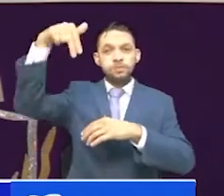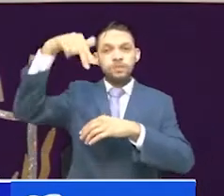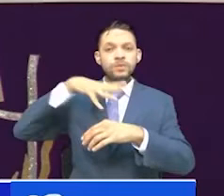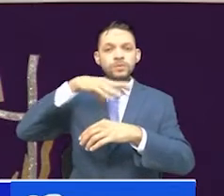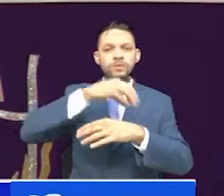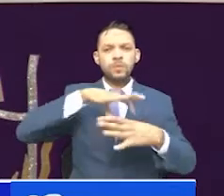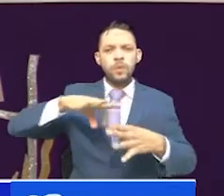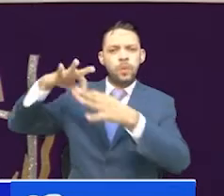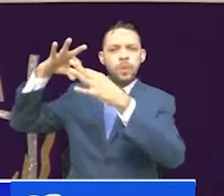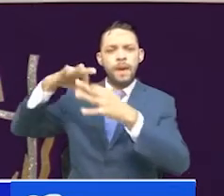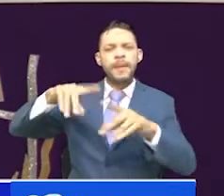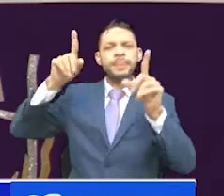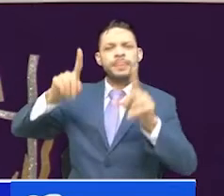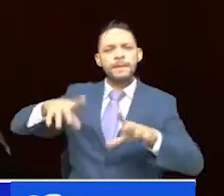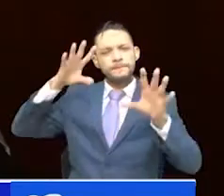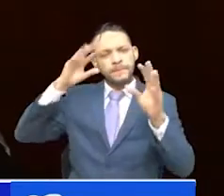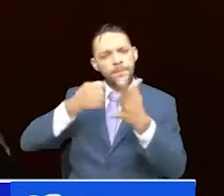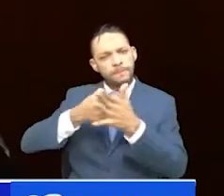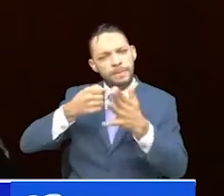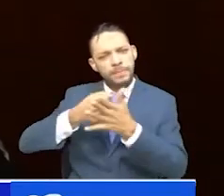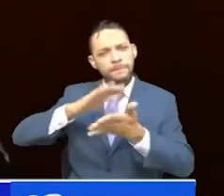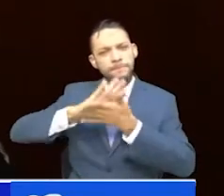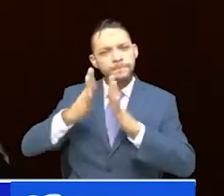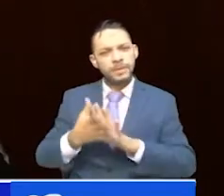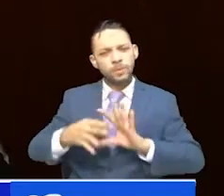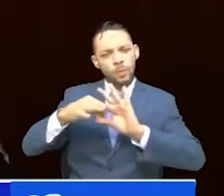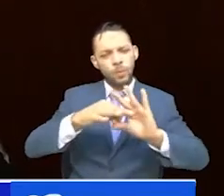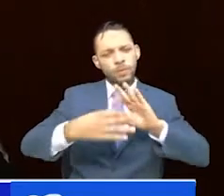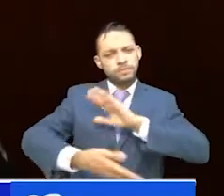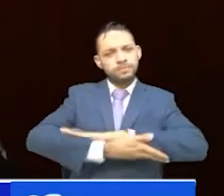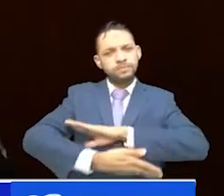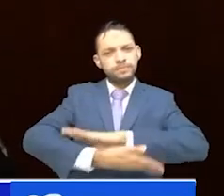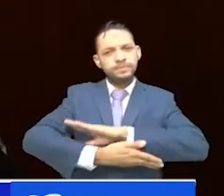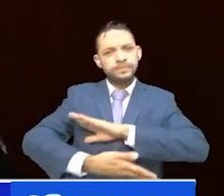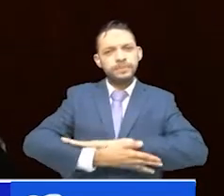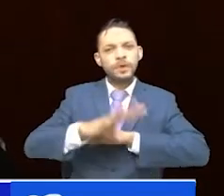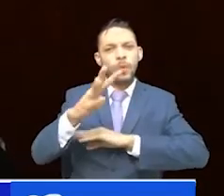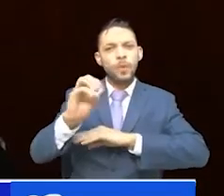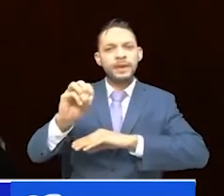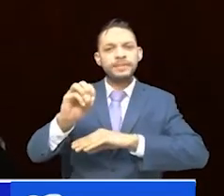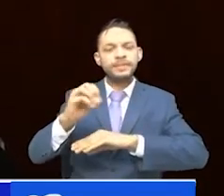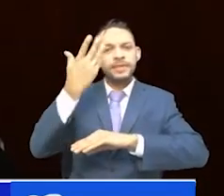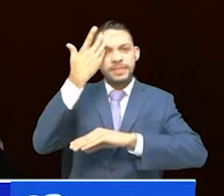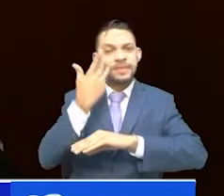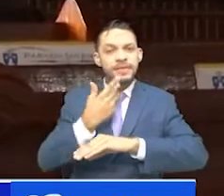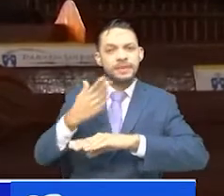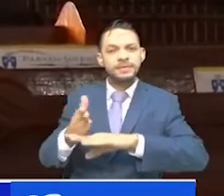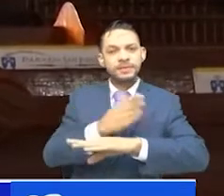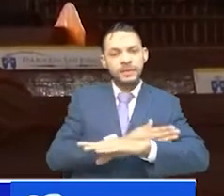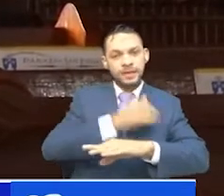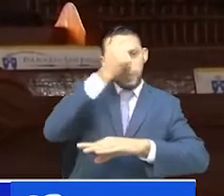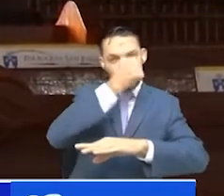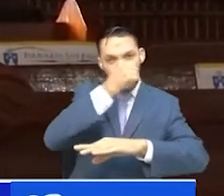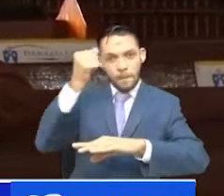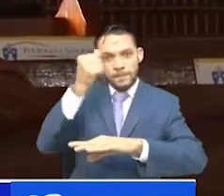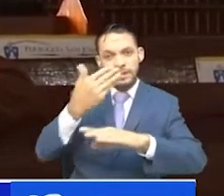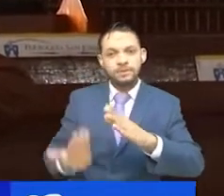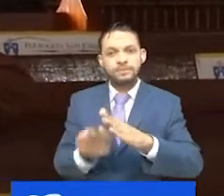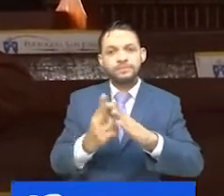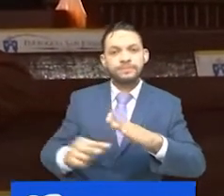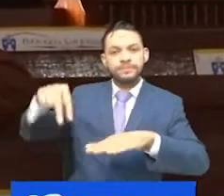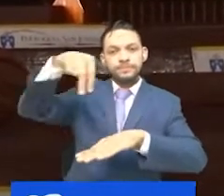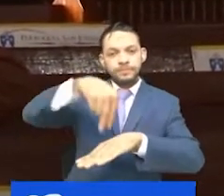buscar de manera permanente. Esta tradición se celebra 40 días antes del Domingo de Resurrección y viene acompañada de ayuno